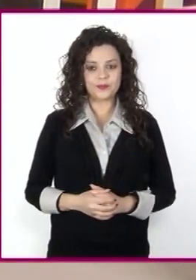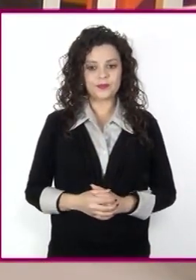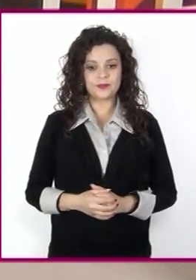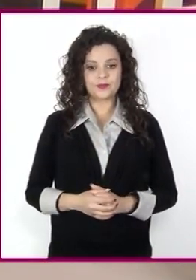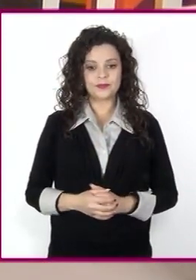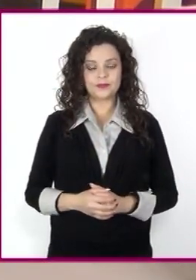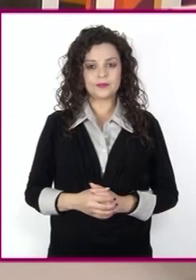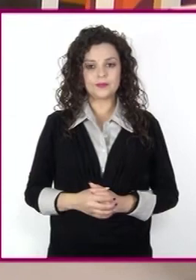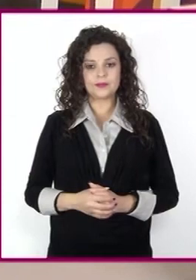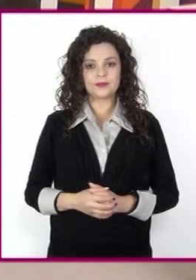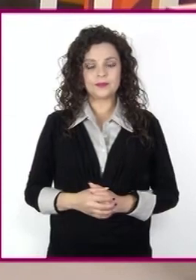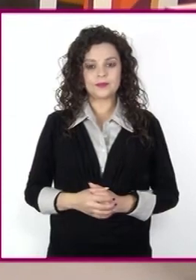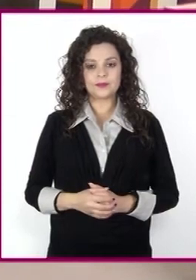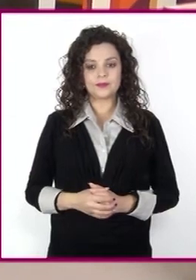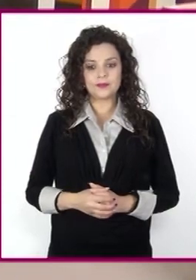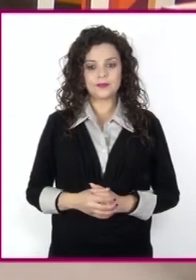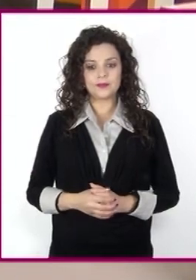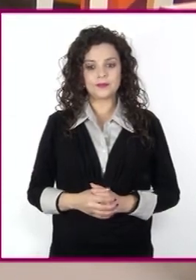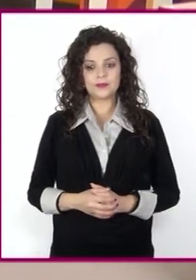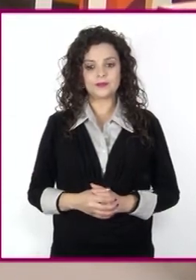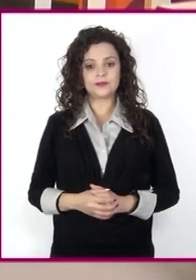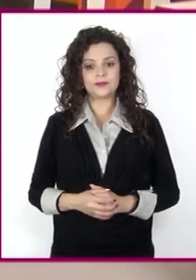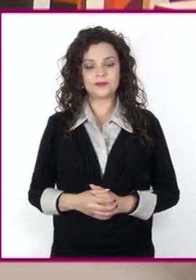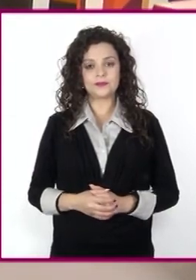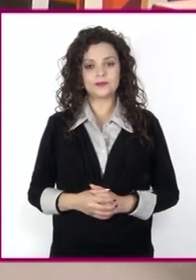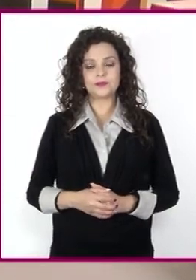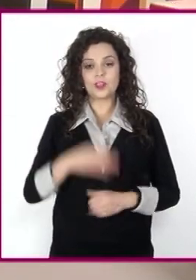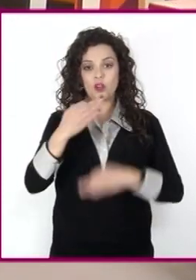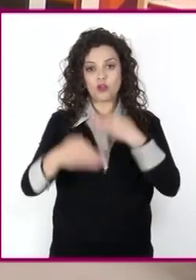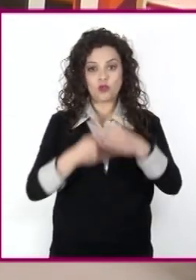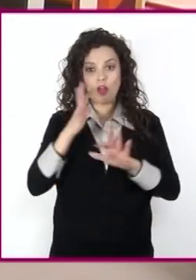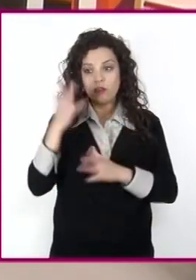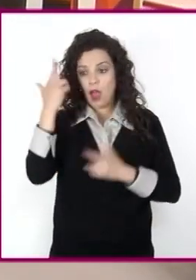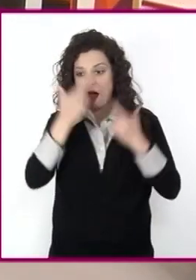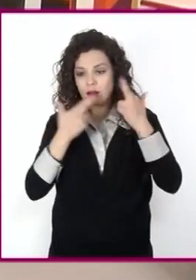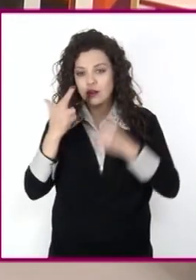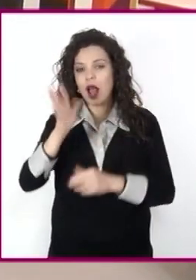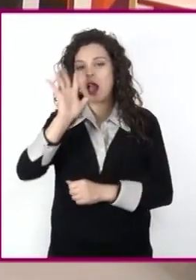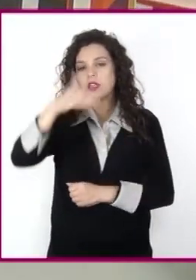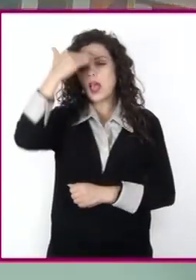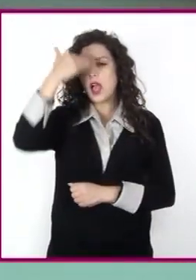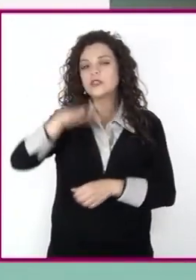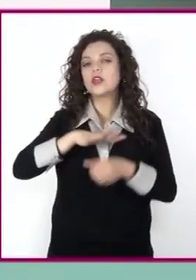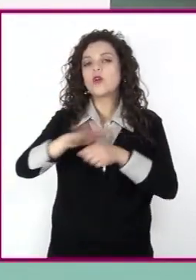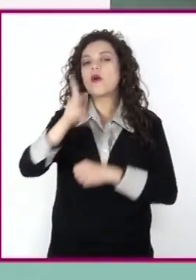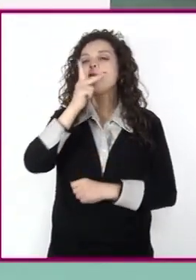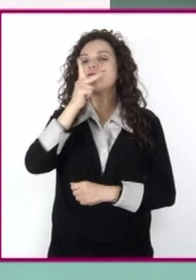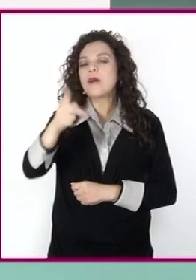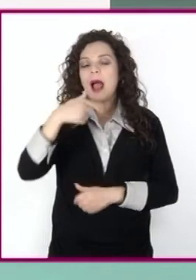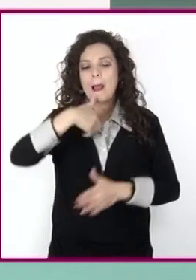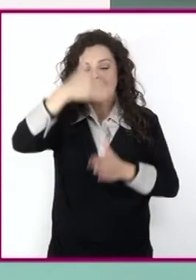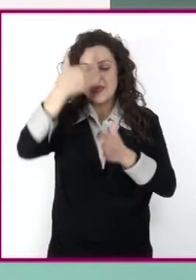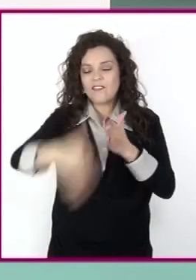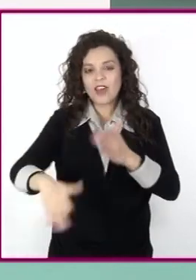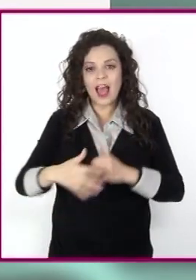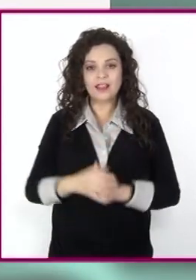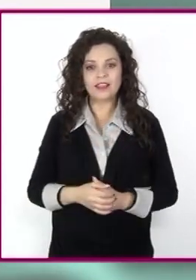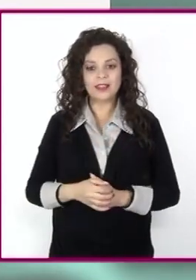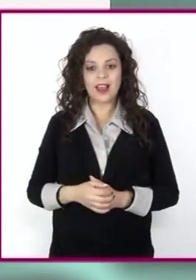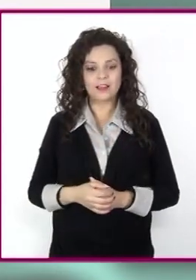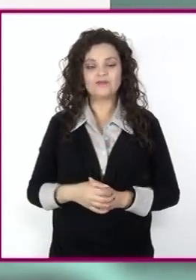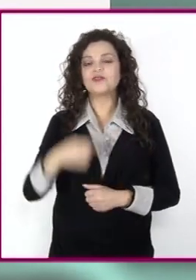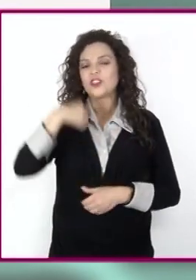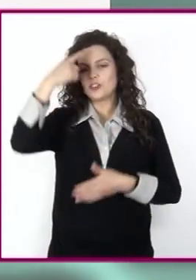Con todo lo que revisamos, creo que ya sé cuál es la palabra que me faltaba en el crucigrama. Seguramente es la misma que